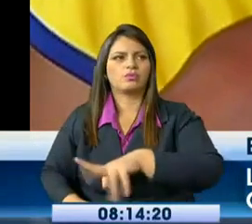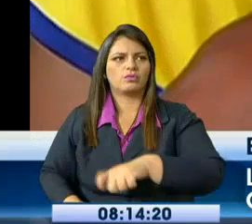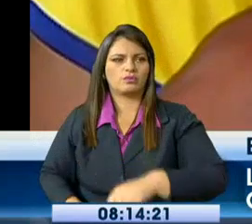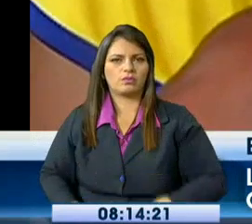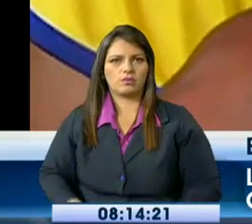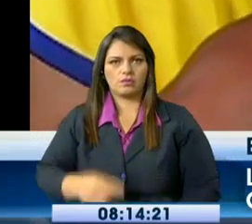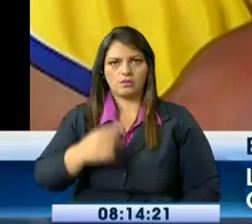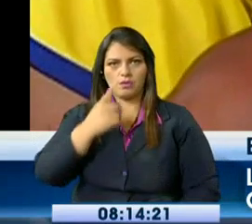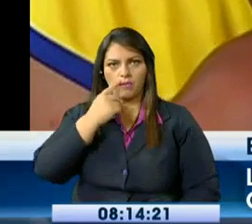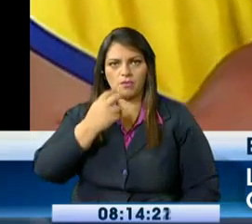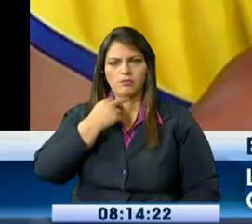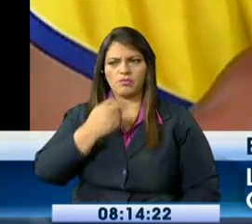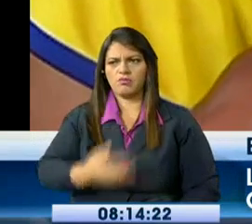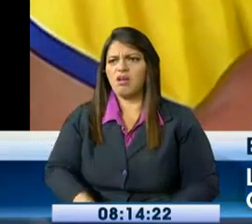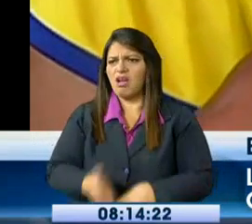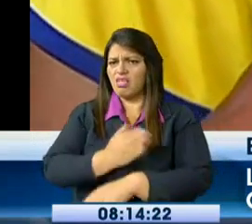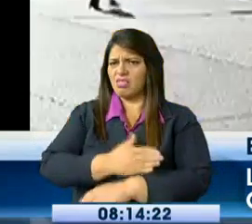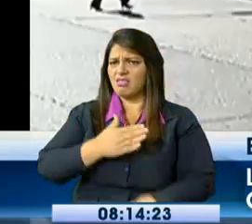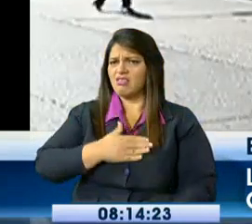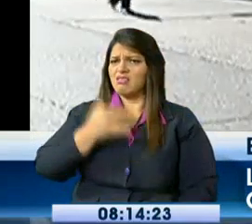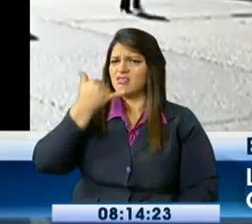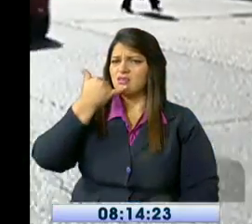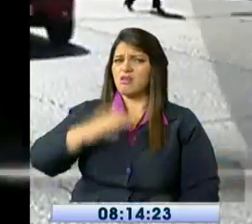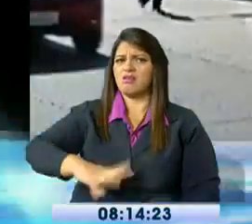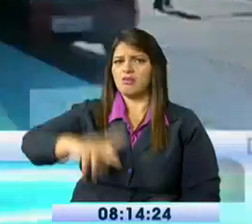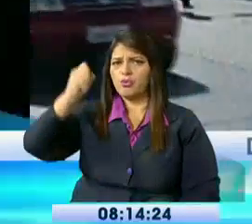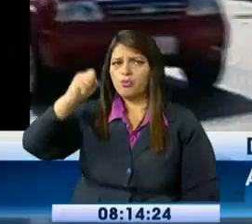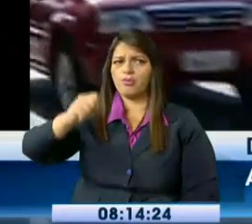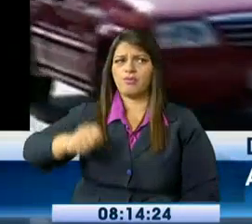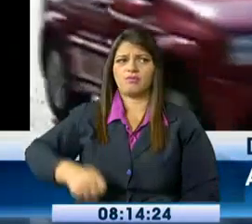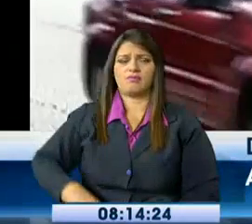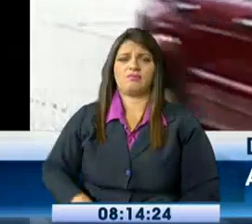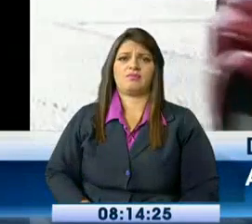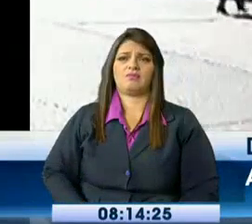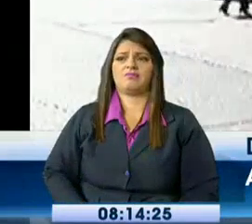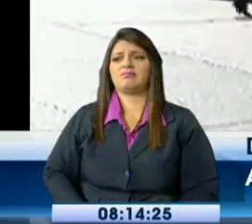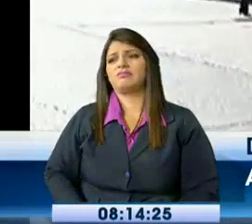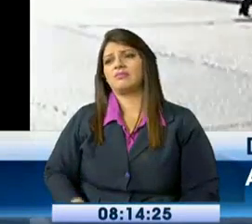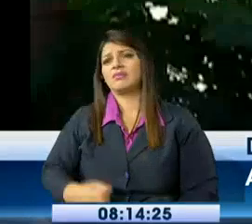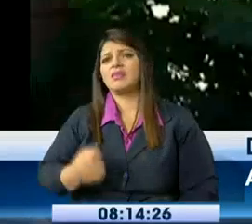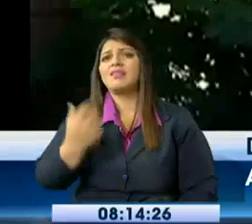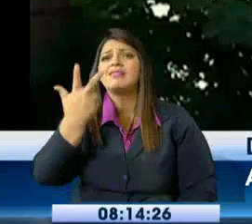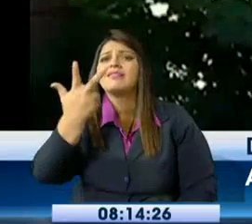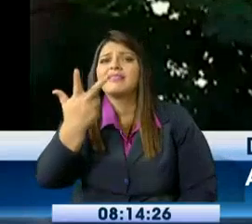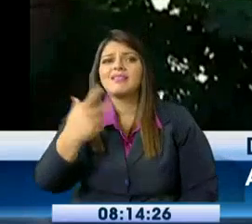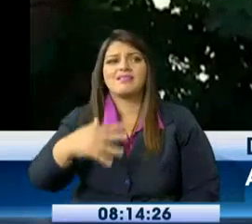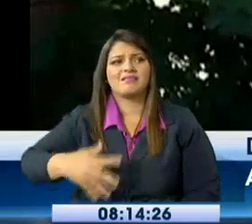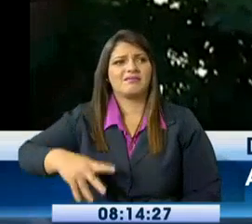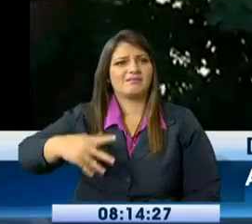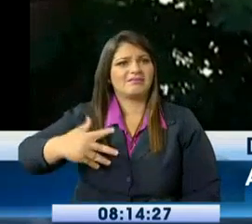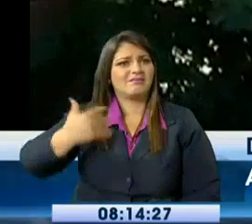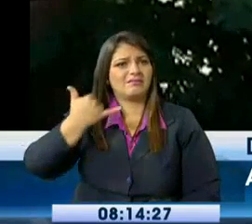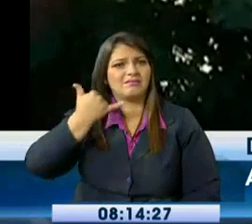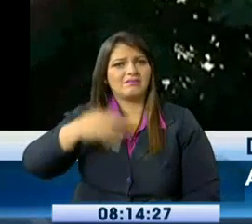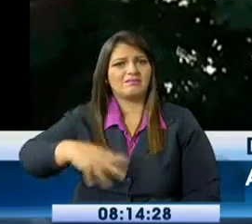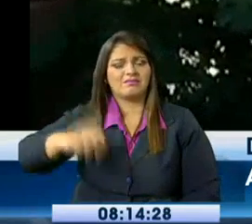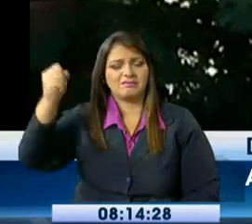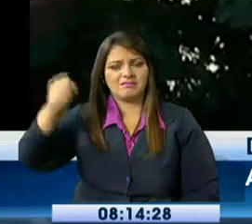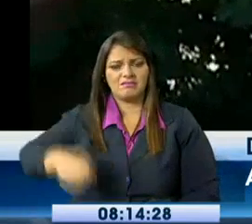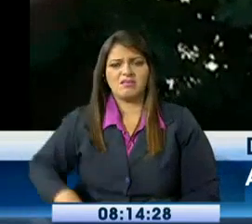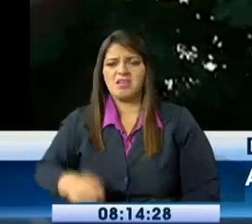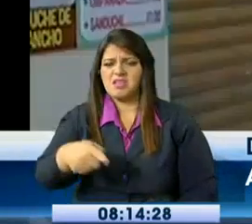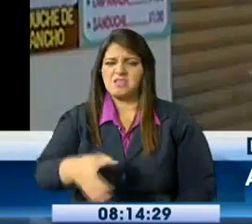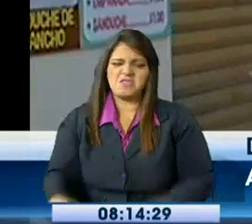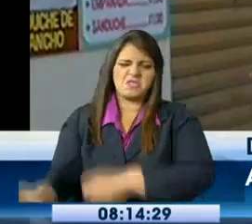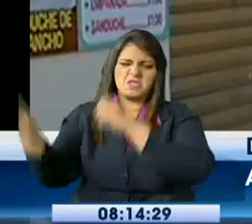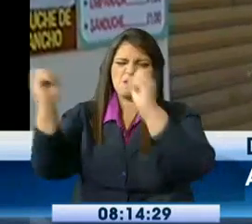como 3 celulares, chico. Y le agarraron aquí, justo aquí, apenas aquí. Le cogieron ahí, le tumbaron, le